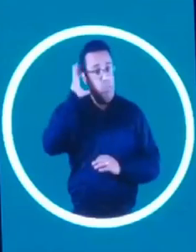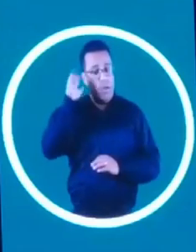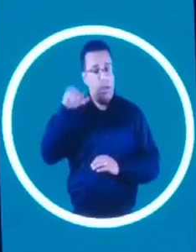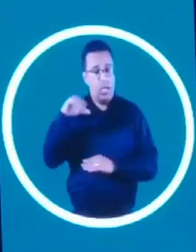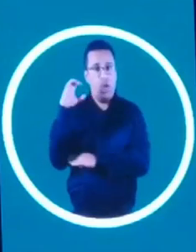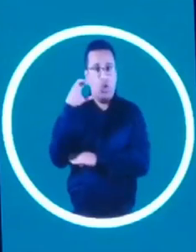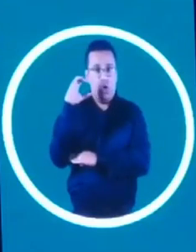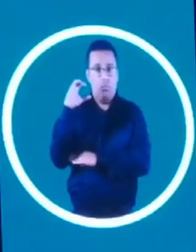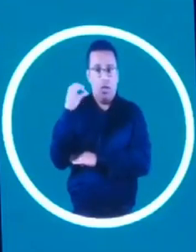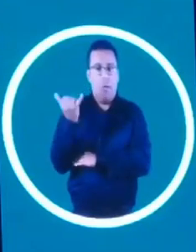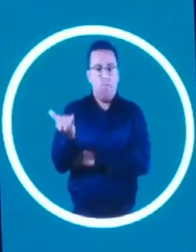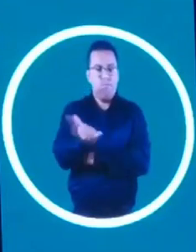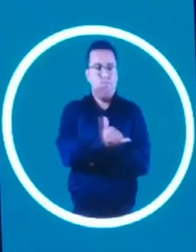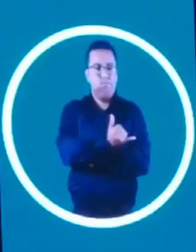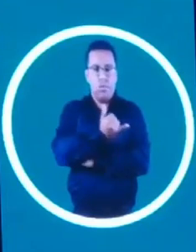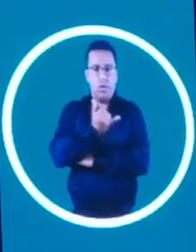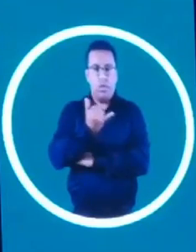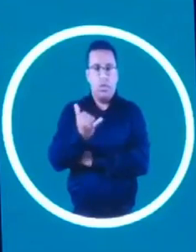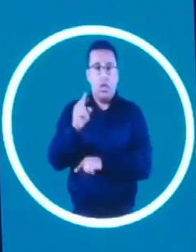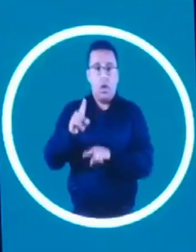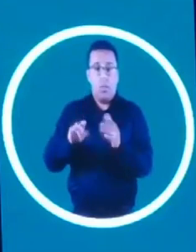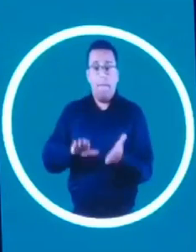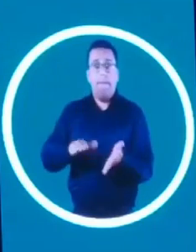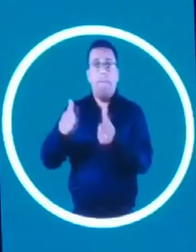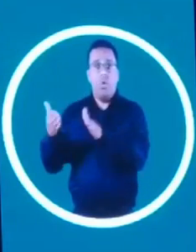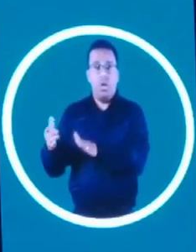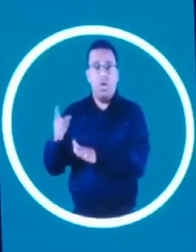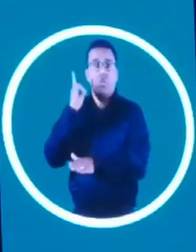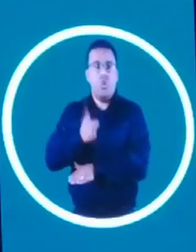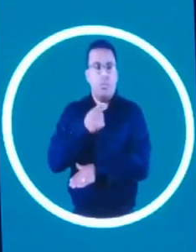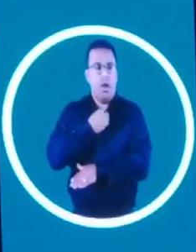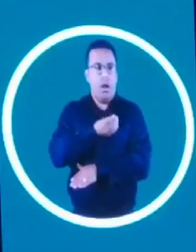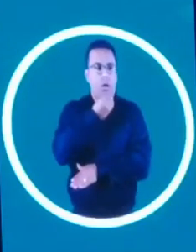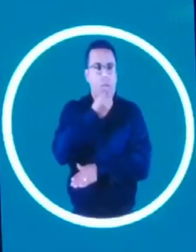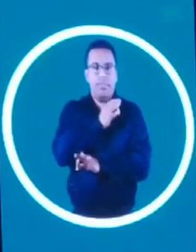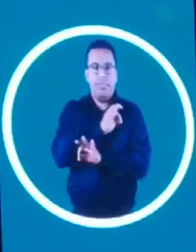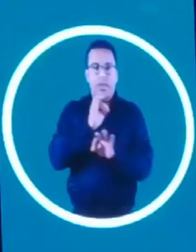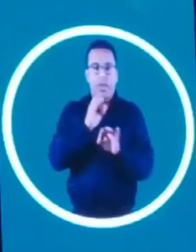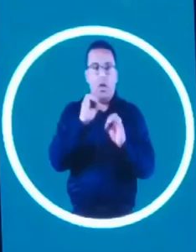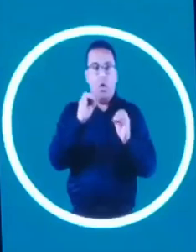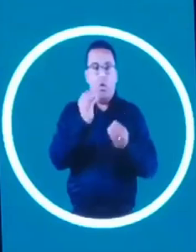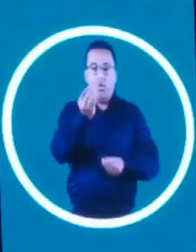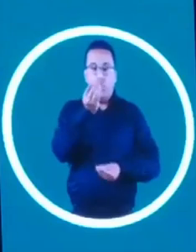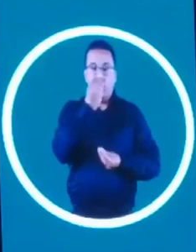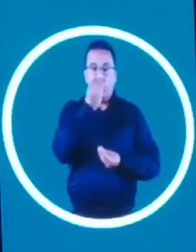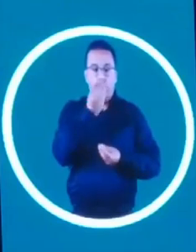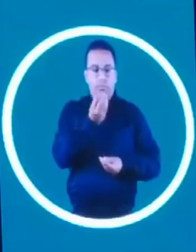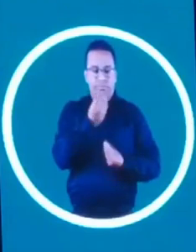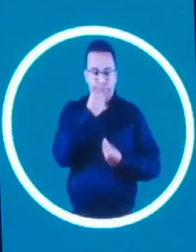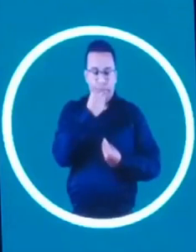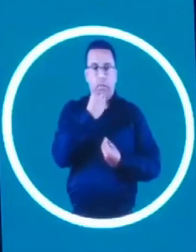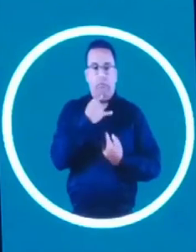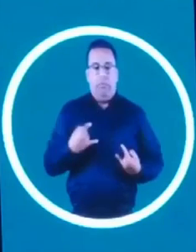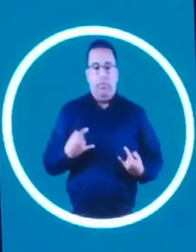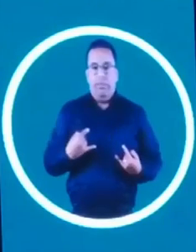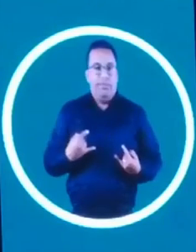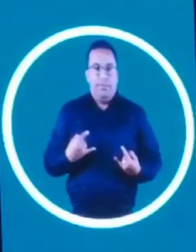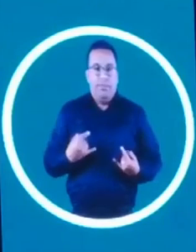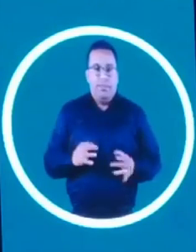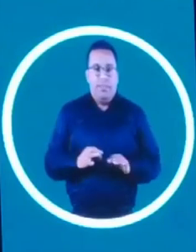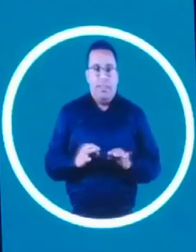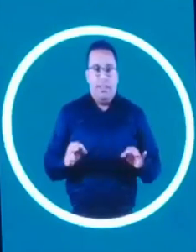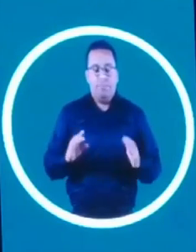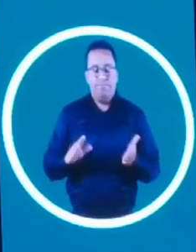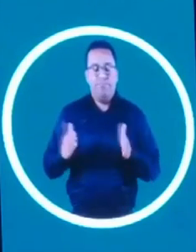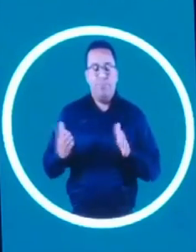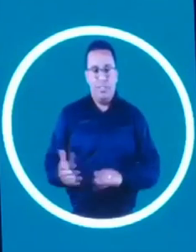niñas que mueren de hambre y de desnutrición. Tenemos crisis en salud. Y